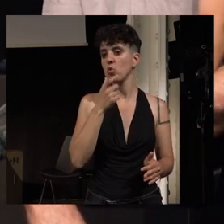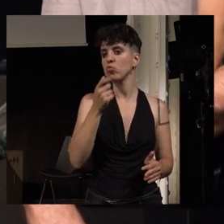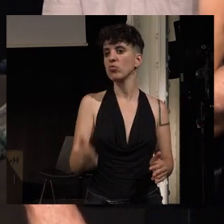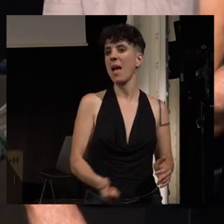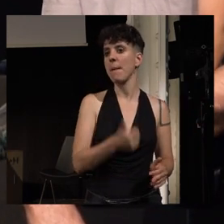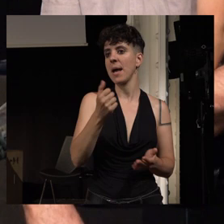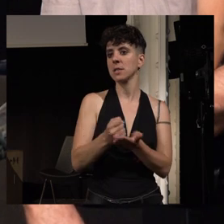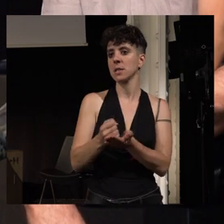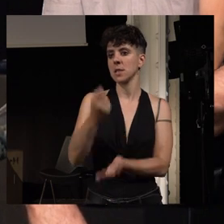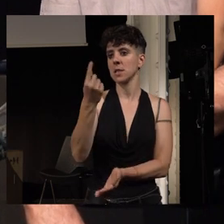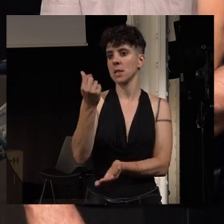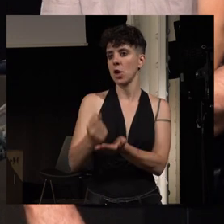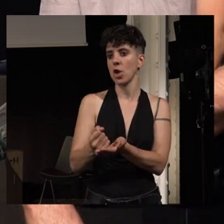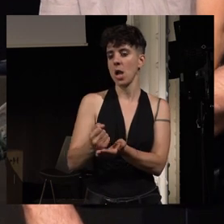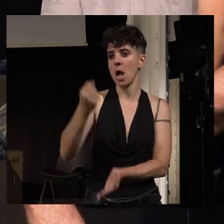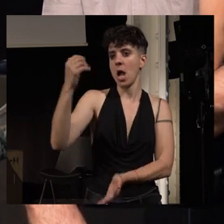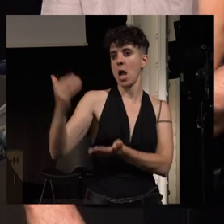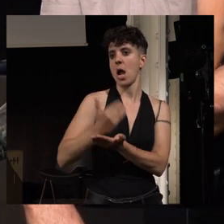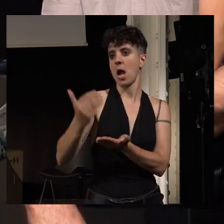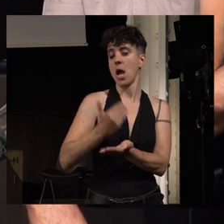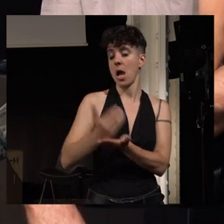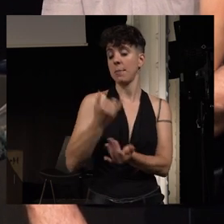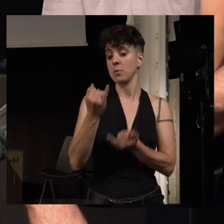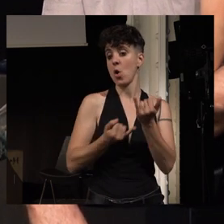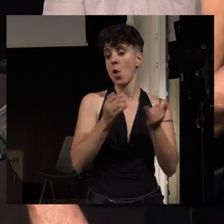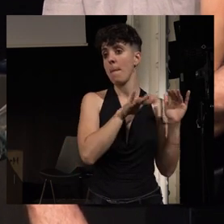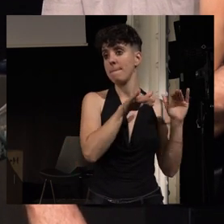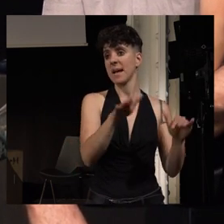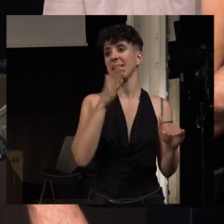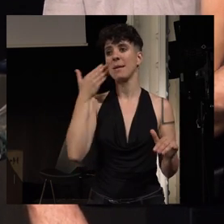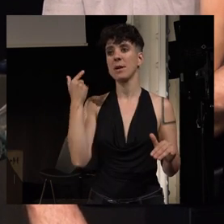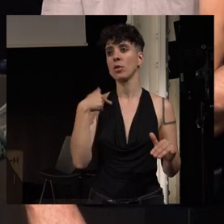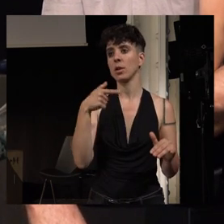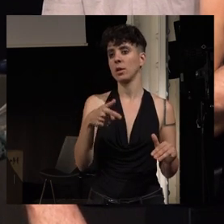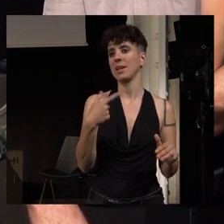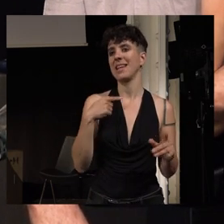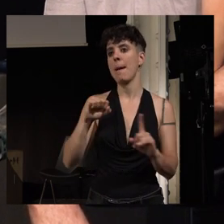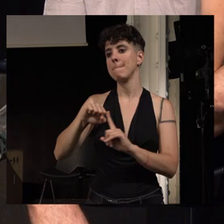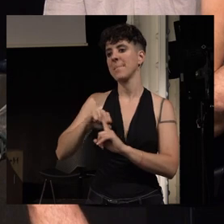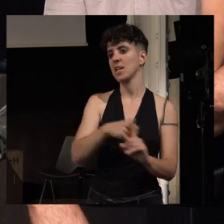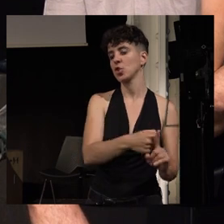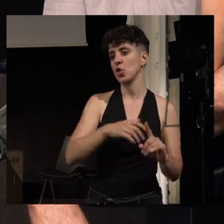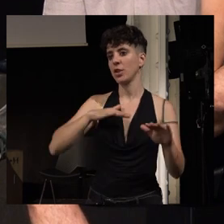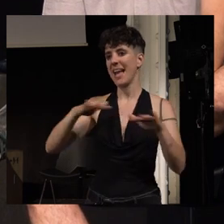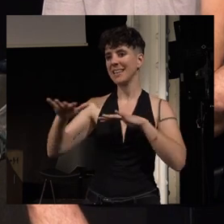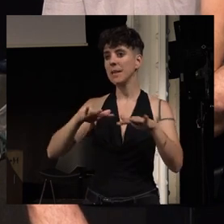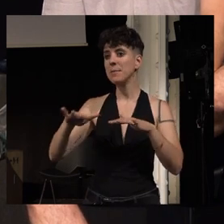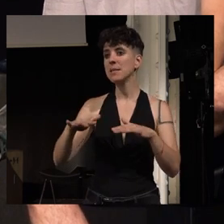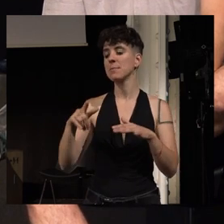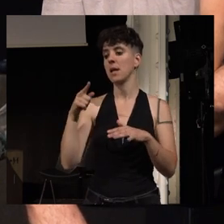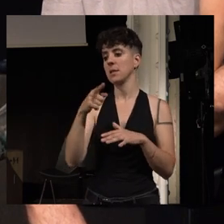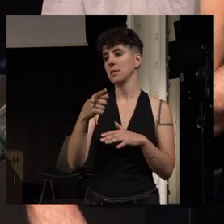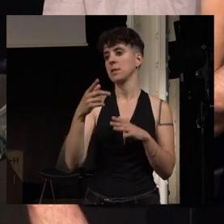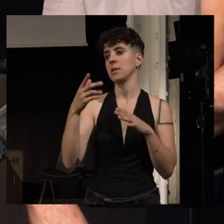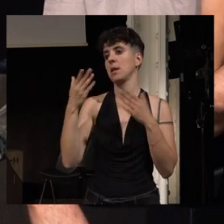que ese es un problema que tiene el Pride de Barcelona. Y que cuando la presión de activistas ha hecho que ese sponsor